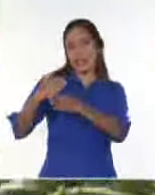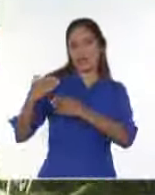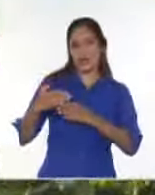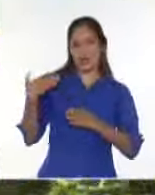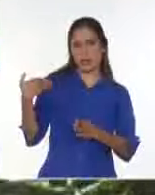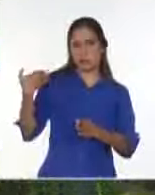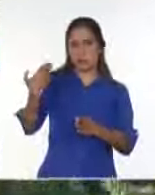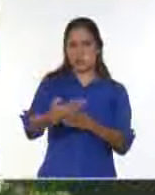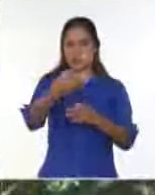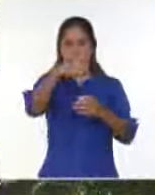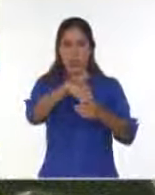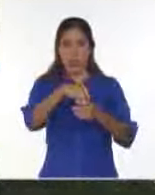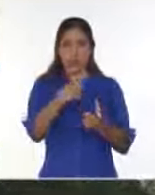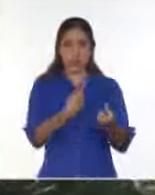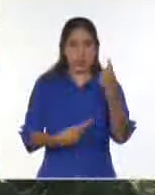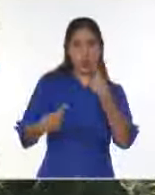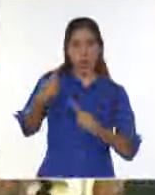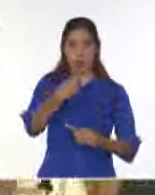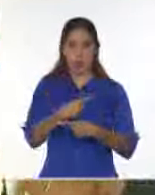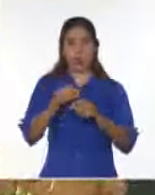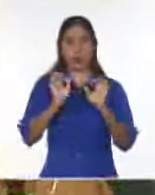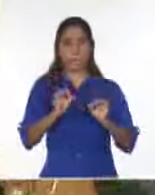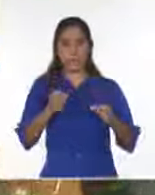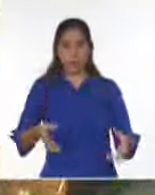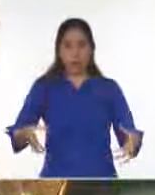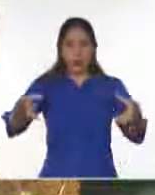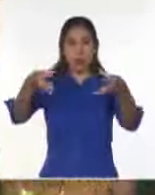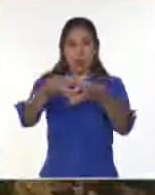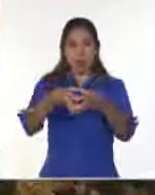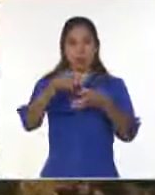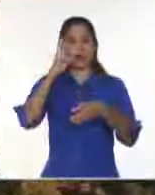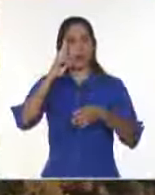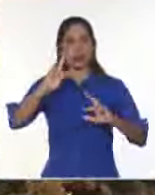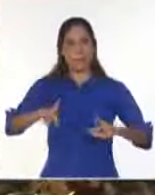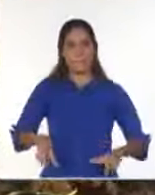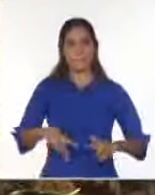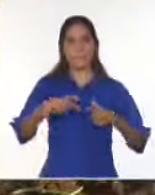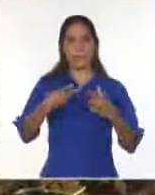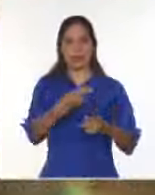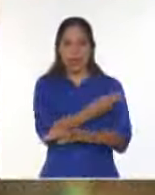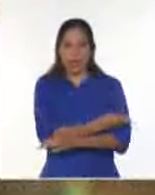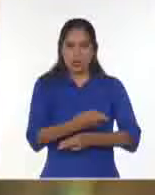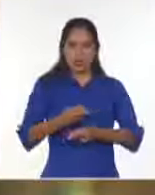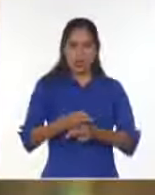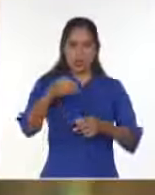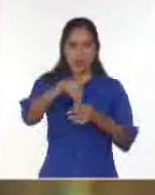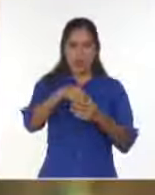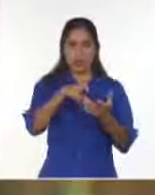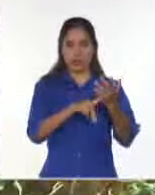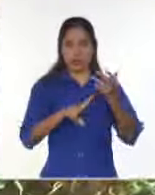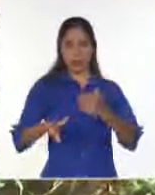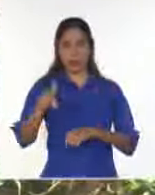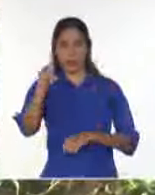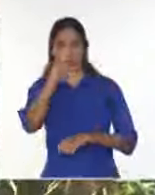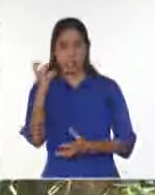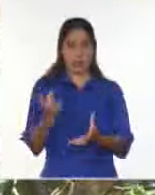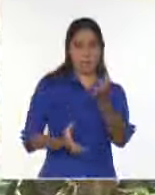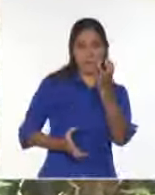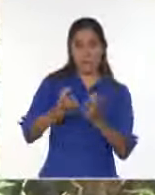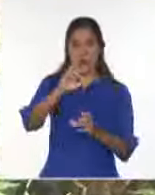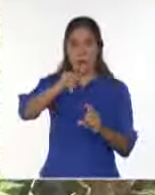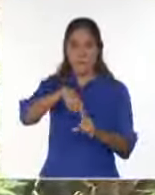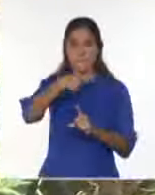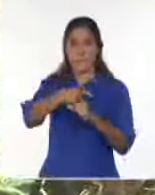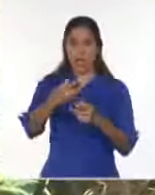una isla que vio a sus mejores hijos, como en el Moncada, tomar hoy la historia por asalto. Cienfuegueros que juntaron sus manos para que la tierra pueda rendir más